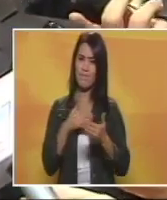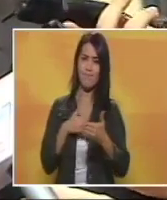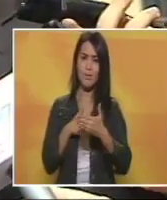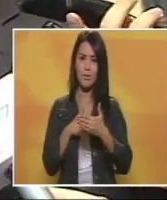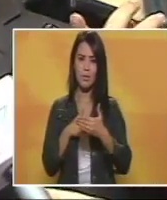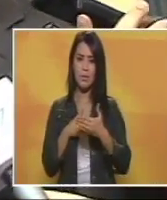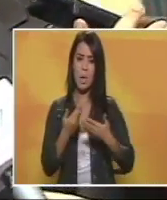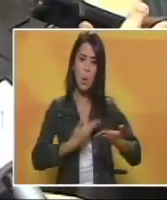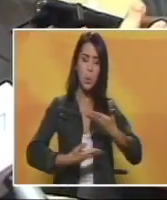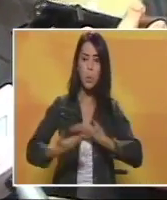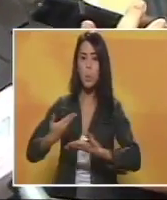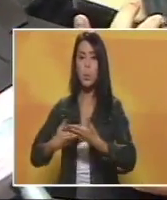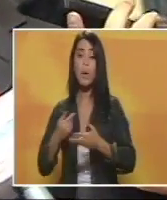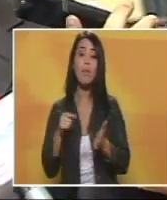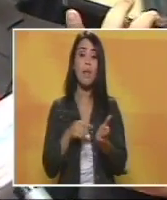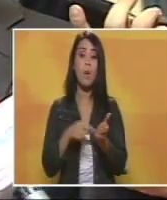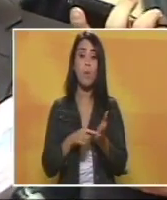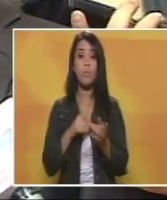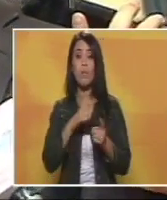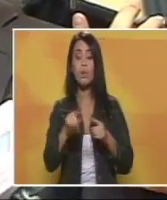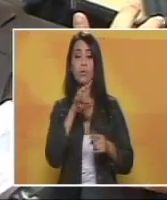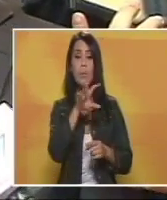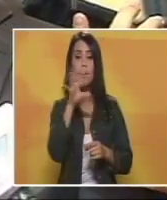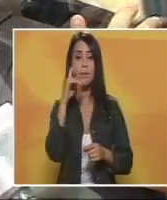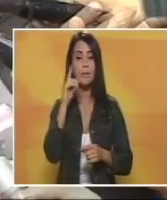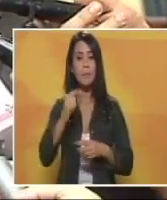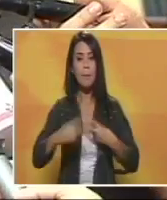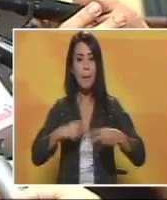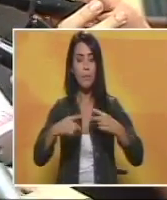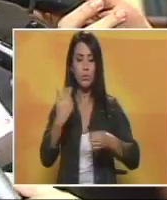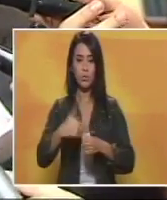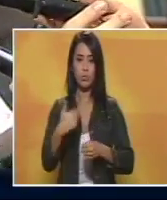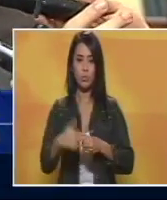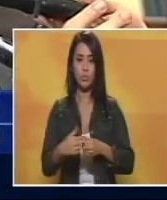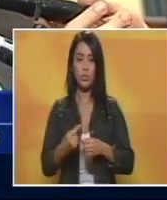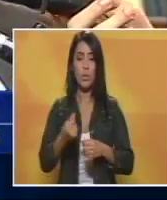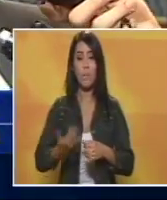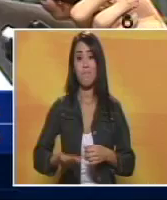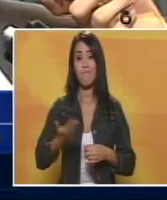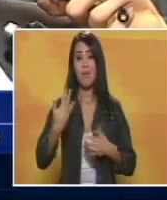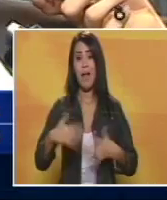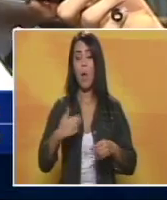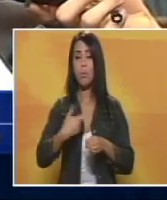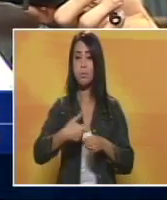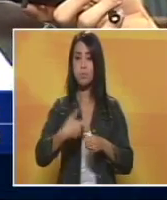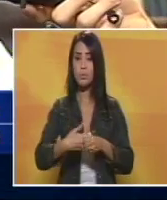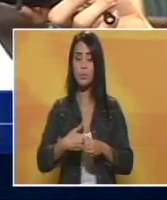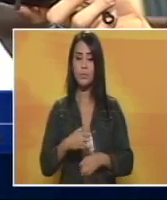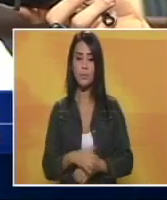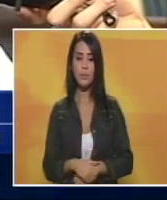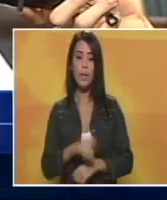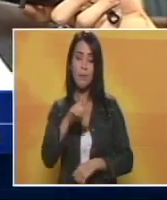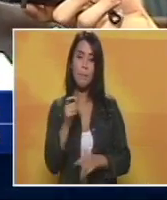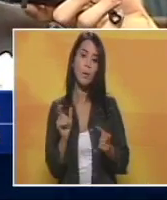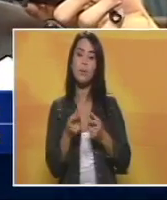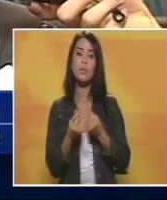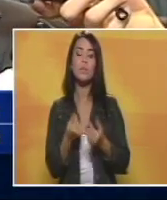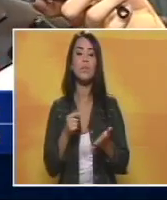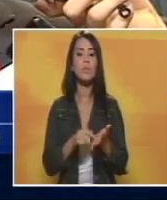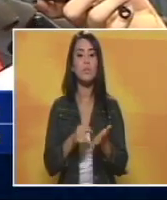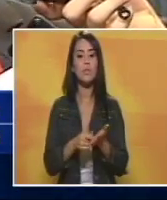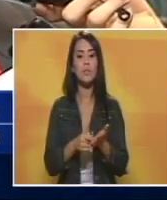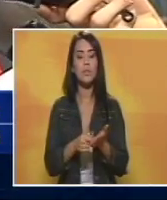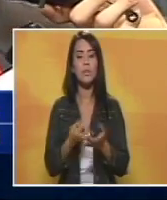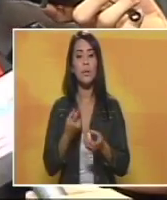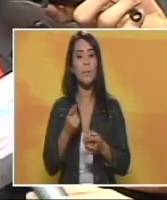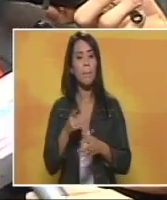la renegociación de la deuda externa, el incremento en la producción petrolera, el aumento de la gasolina y la reducción del precio del impuesto de valor